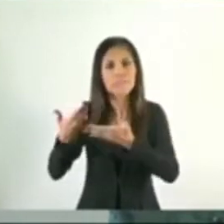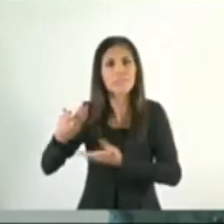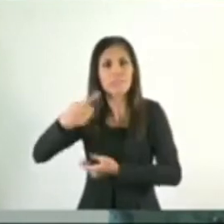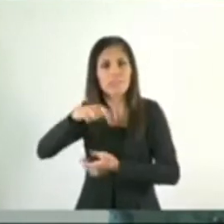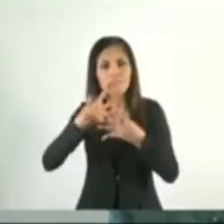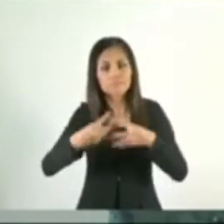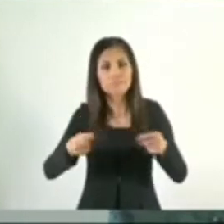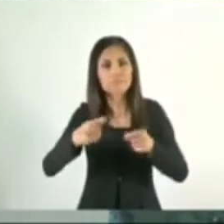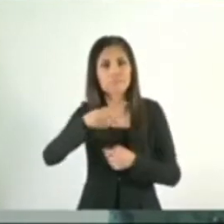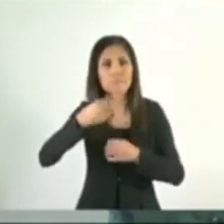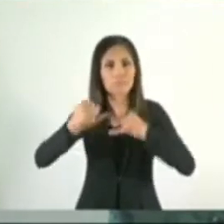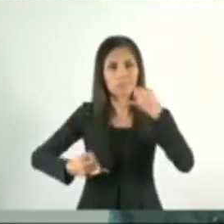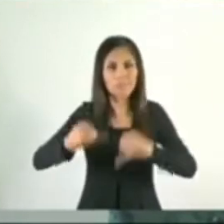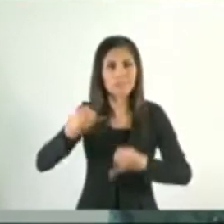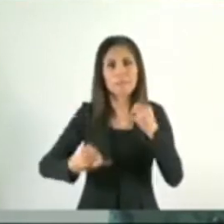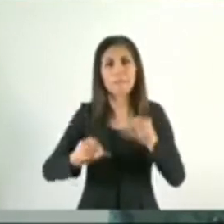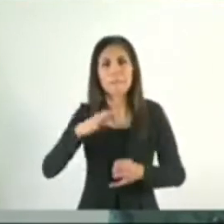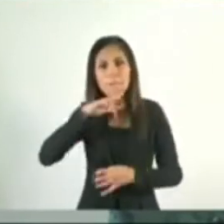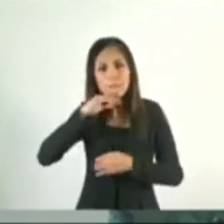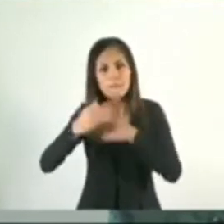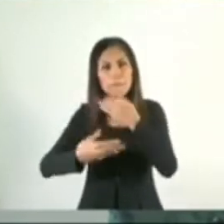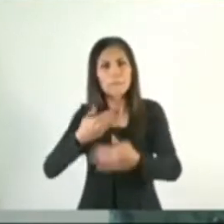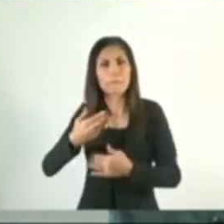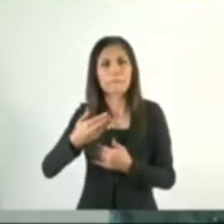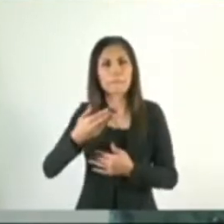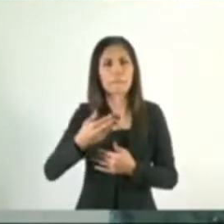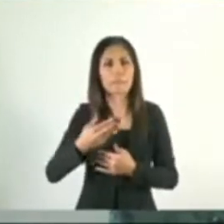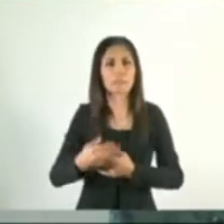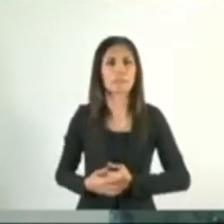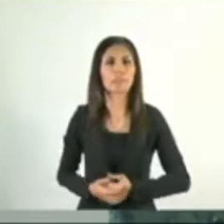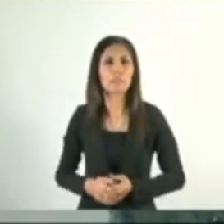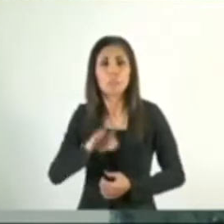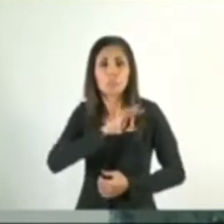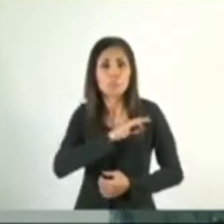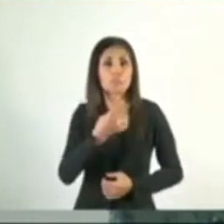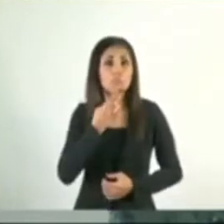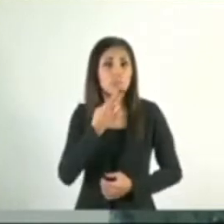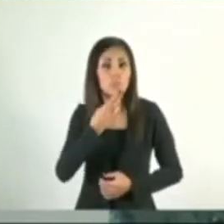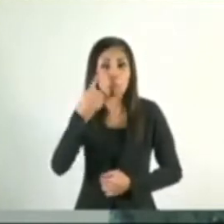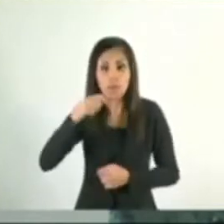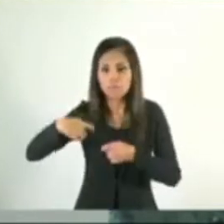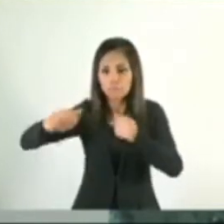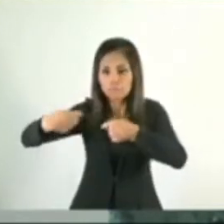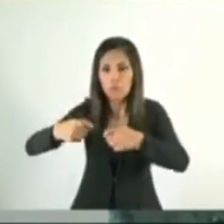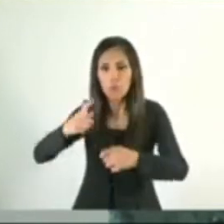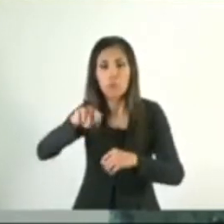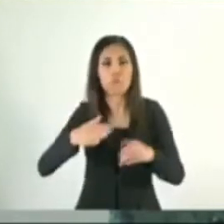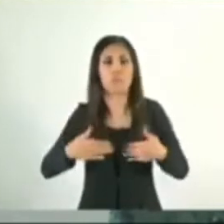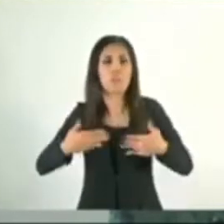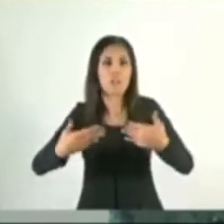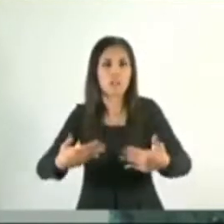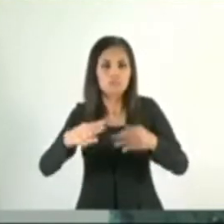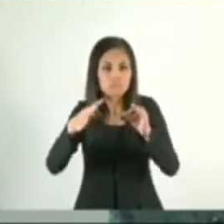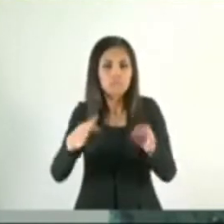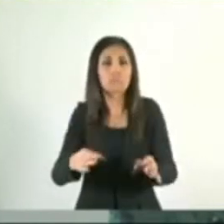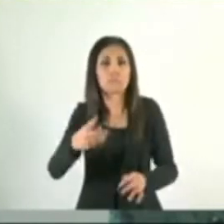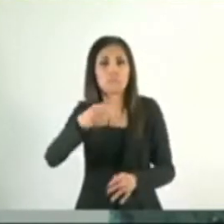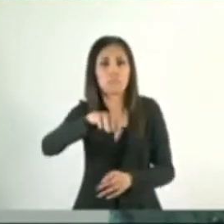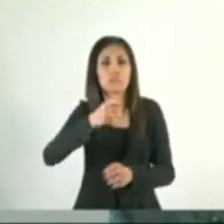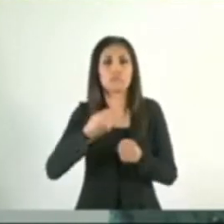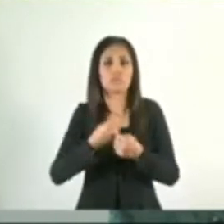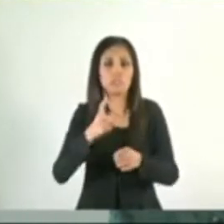resoluciones jurisdiccionales, convirtiéndolas en una herramienta que pueda hacer posible la generación de confianza, certeza y empatía de la